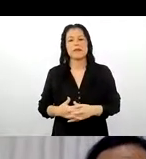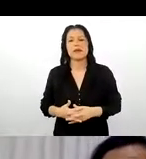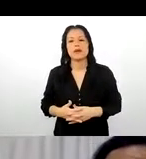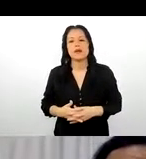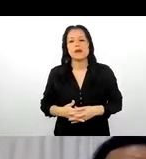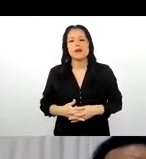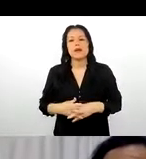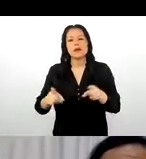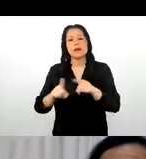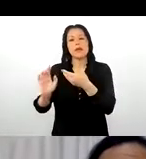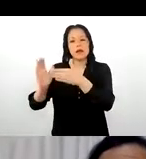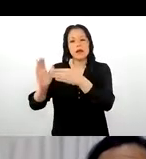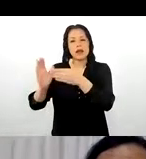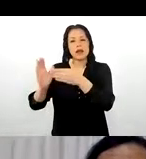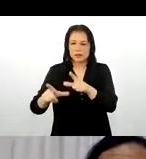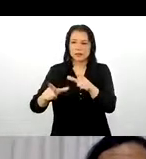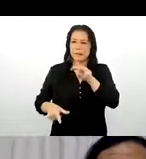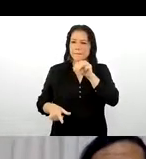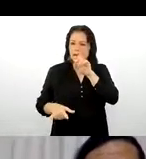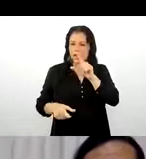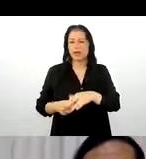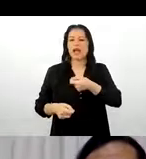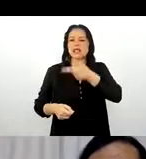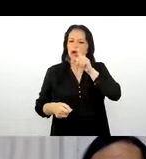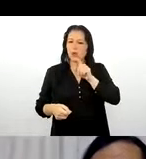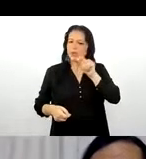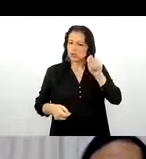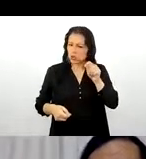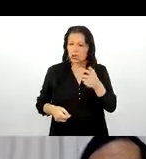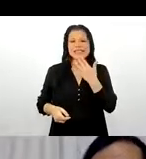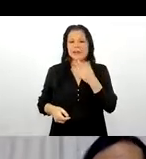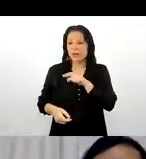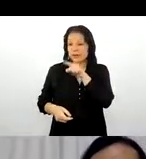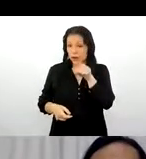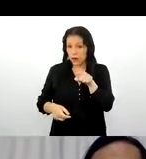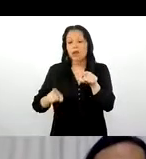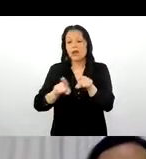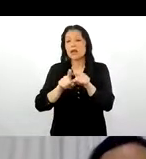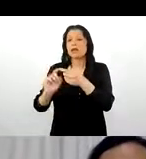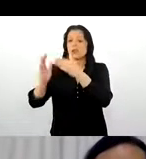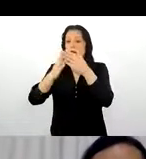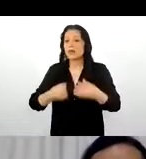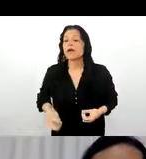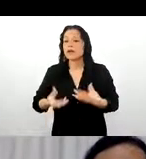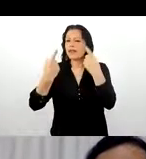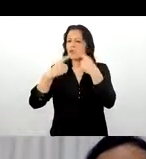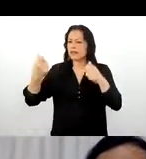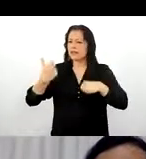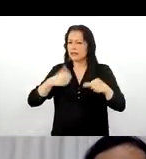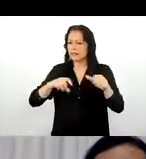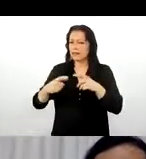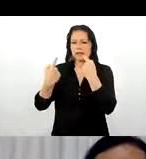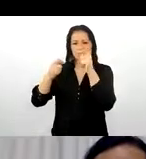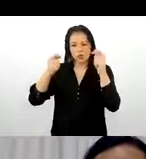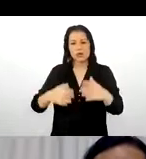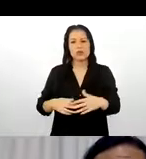la comunidad que se encuentra en Milpo, las Aguas Turquesas, que también es una comunidad que viene ofreciendo actividades y servicios turísticos a este